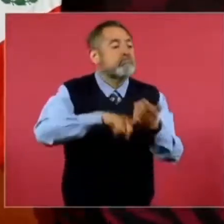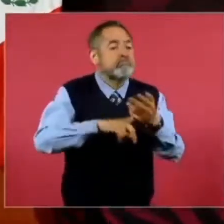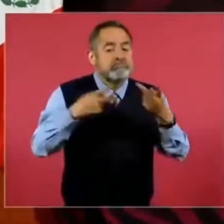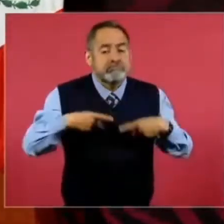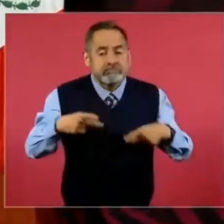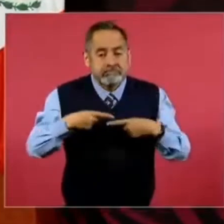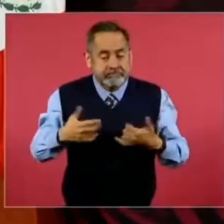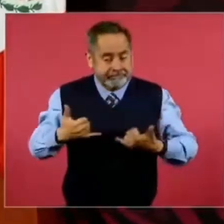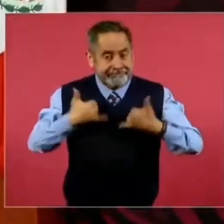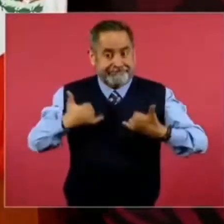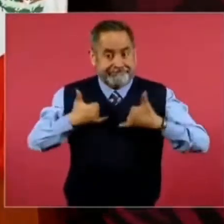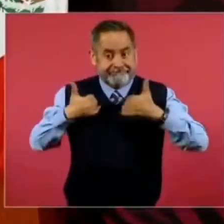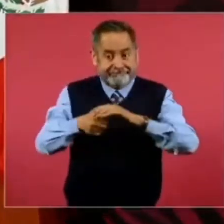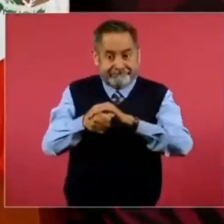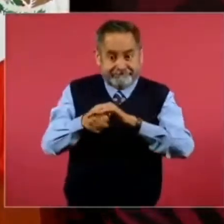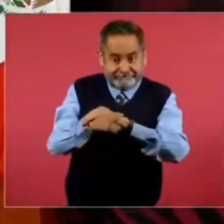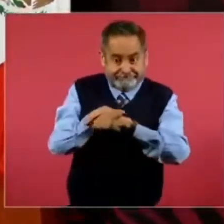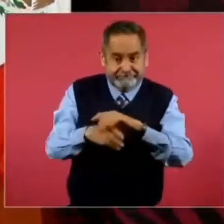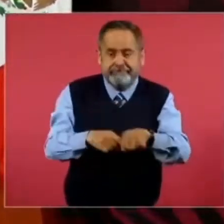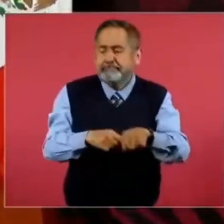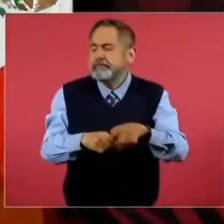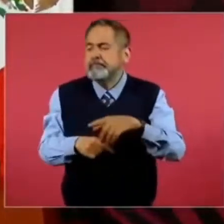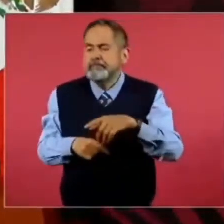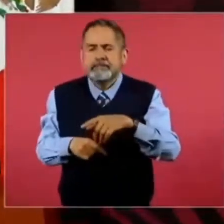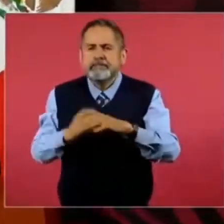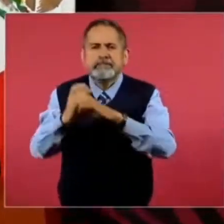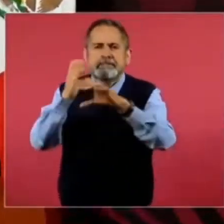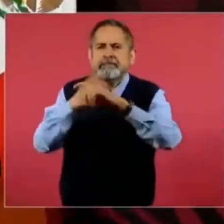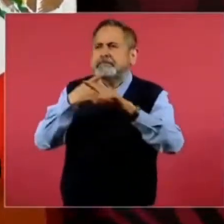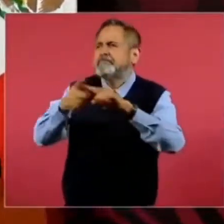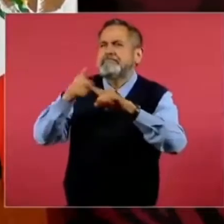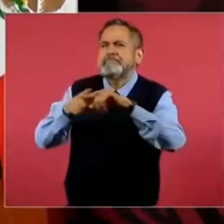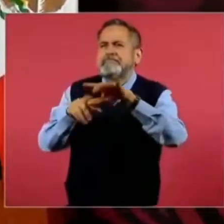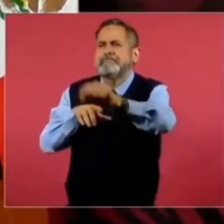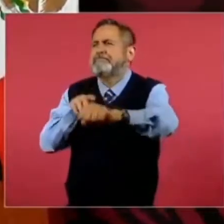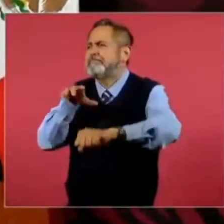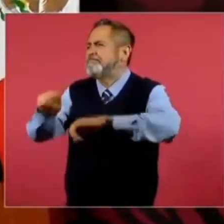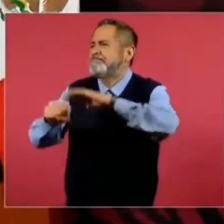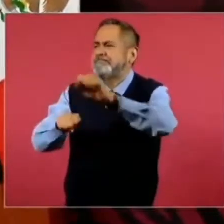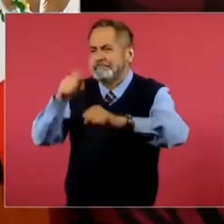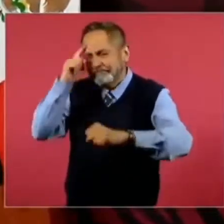detienen un camión, se apoderan de uno de esos camiones